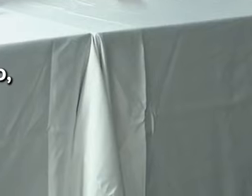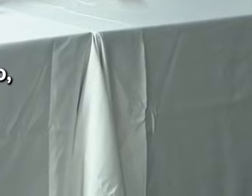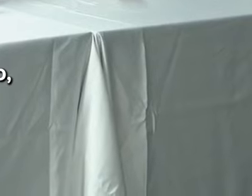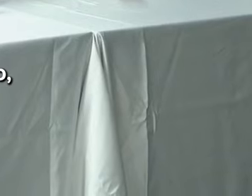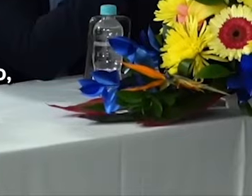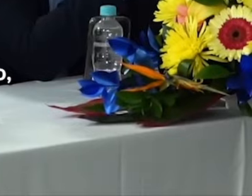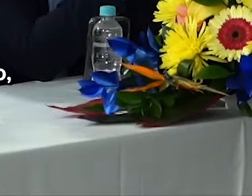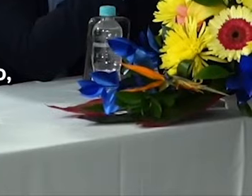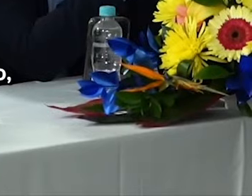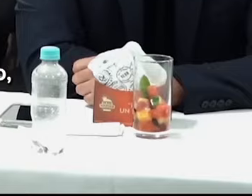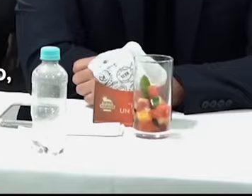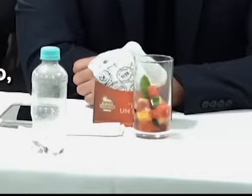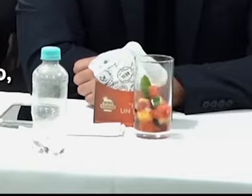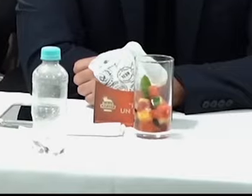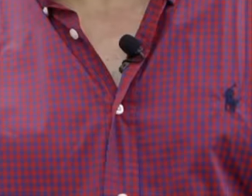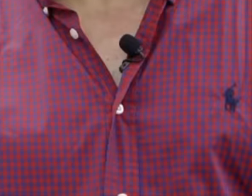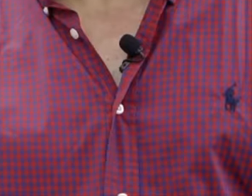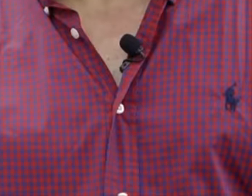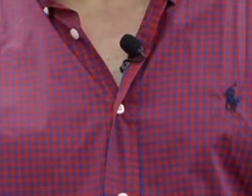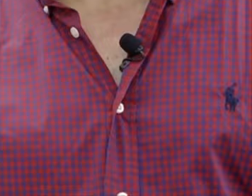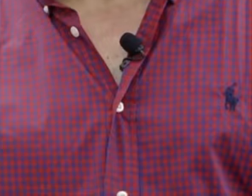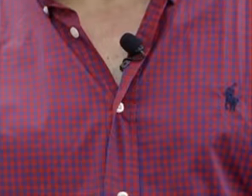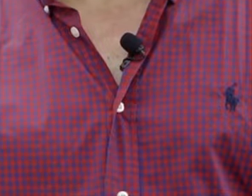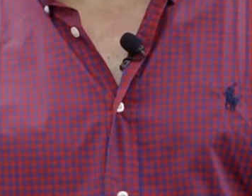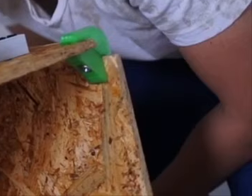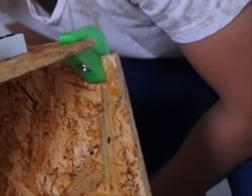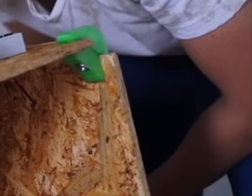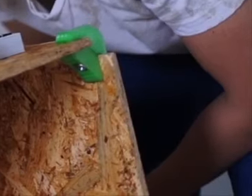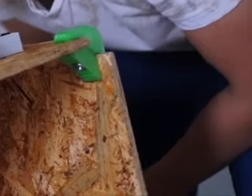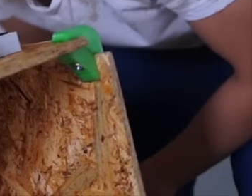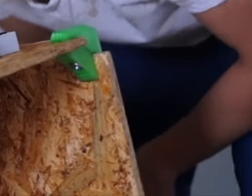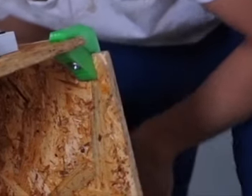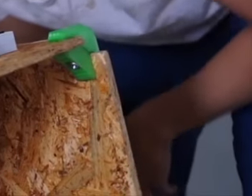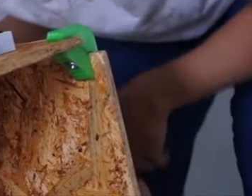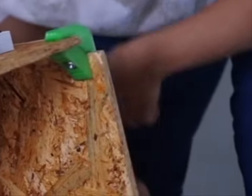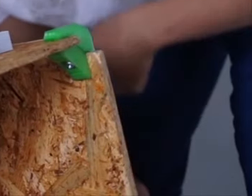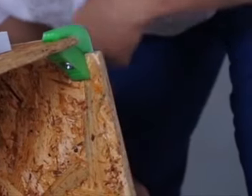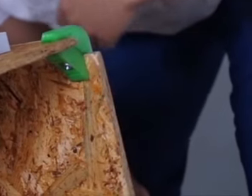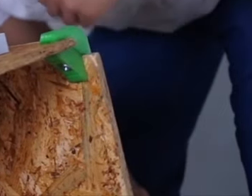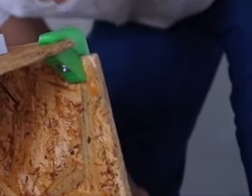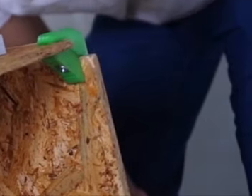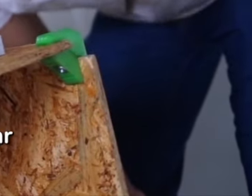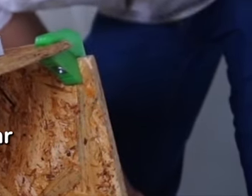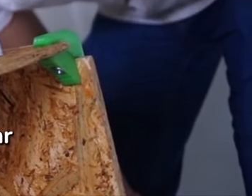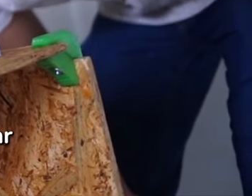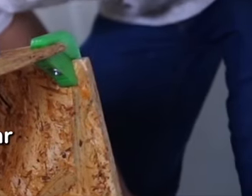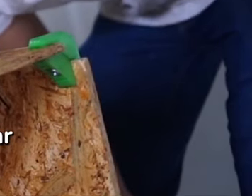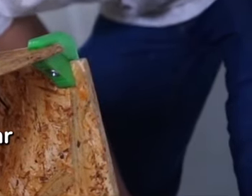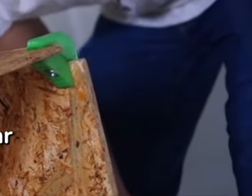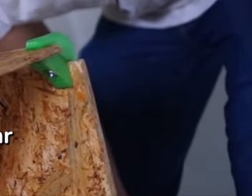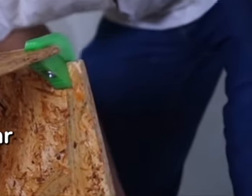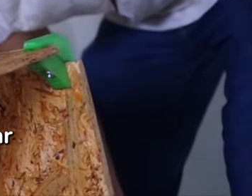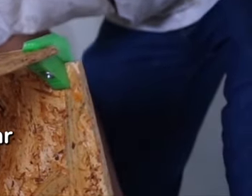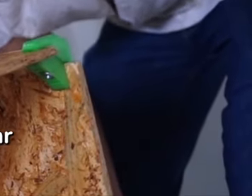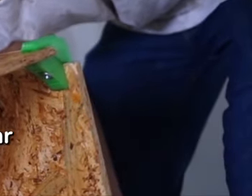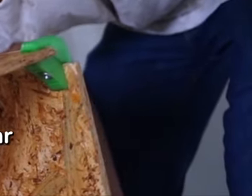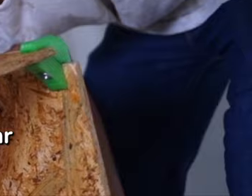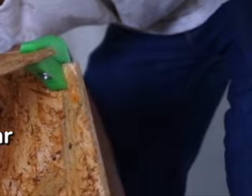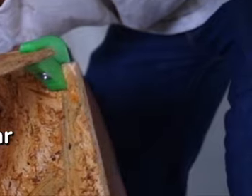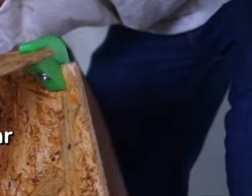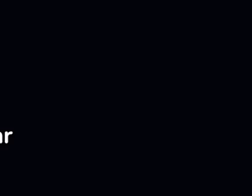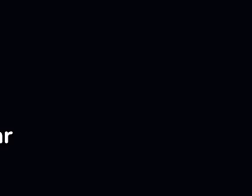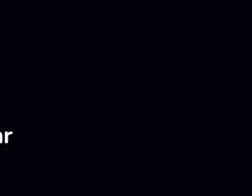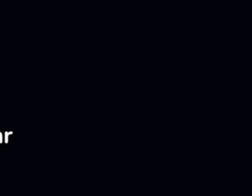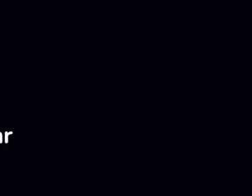universidades, empresas, gobierno, emprendedores, para que a través de aplicaciones y a través de hardware